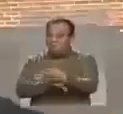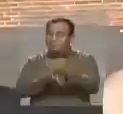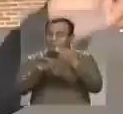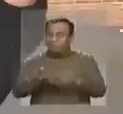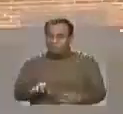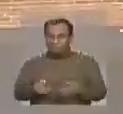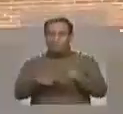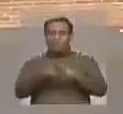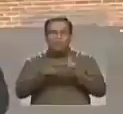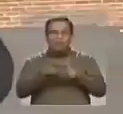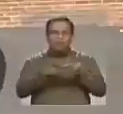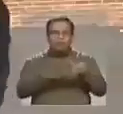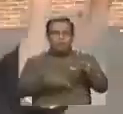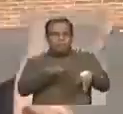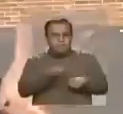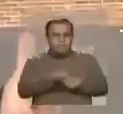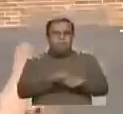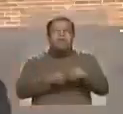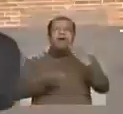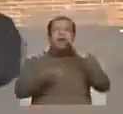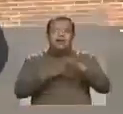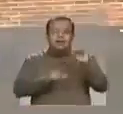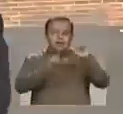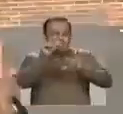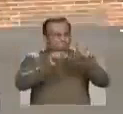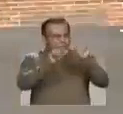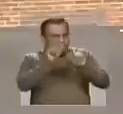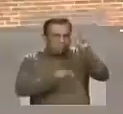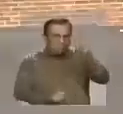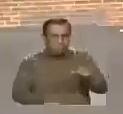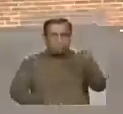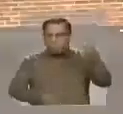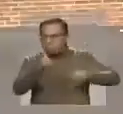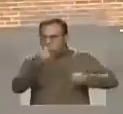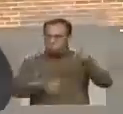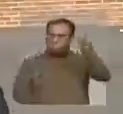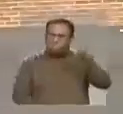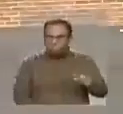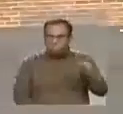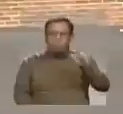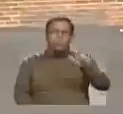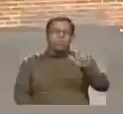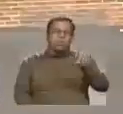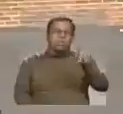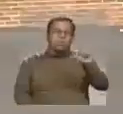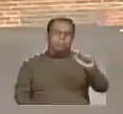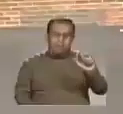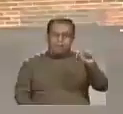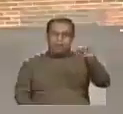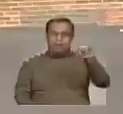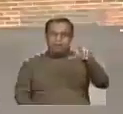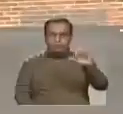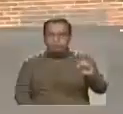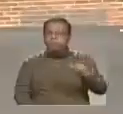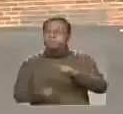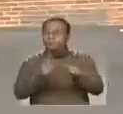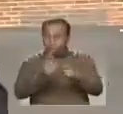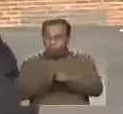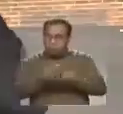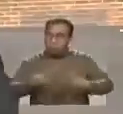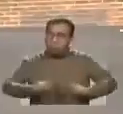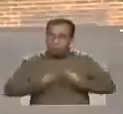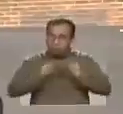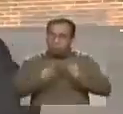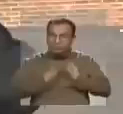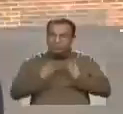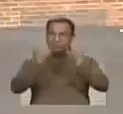Catalina Usme, uno más de nuestra estrella, de nuestra jugadora insignia Linda Caicedo. Lo